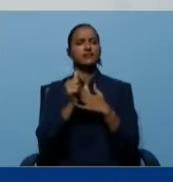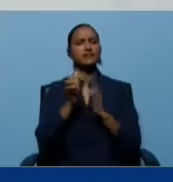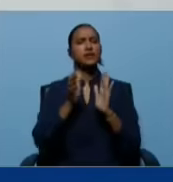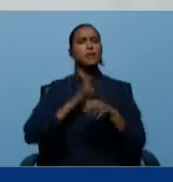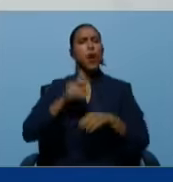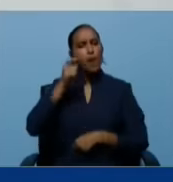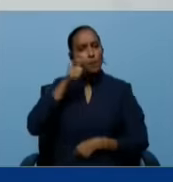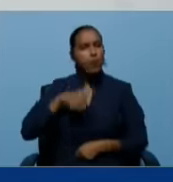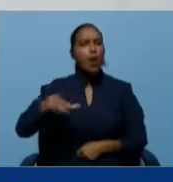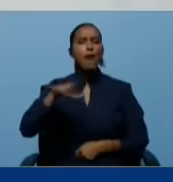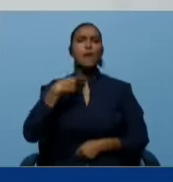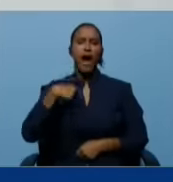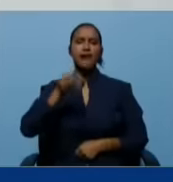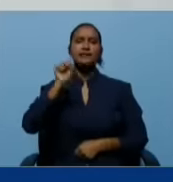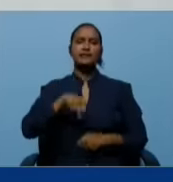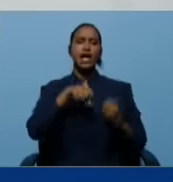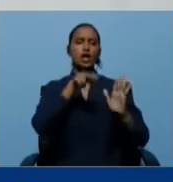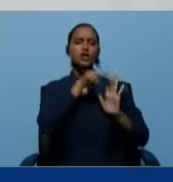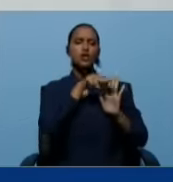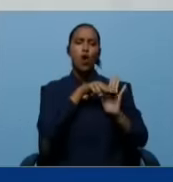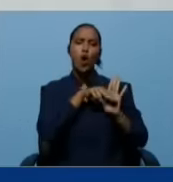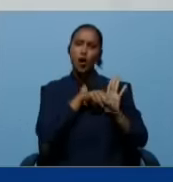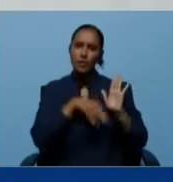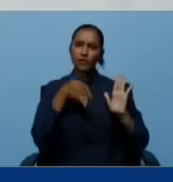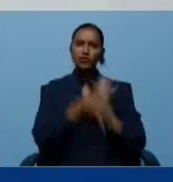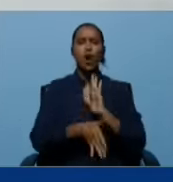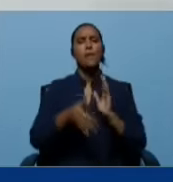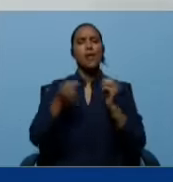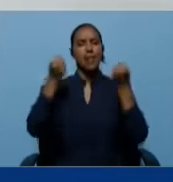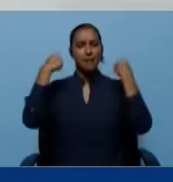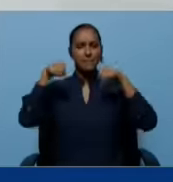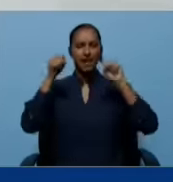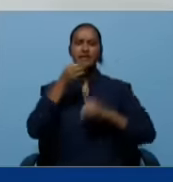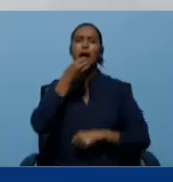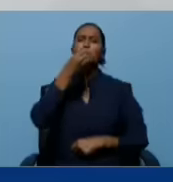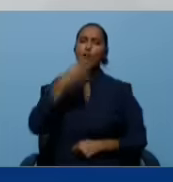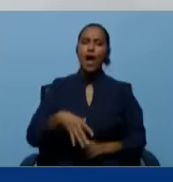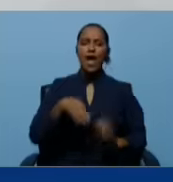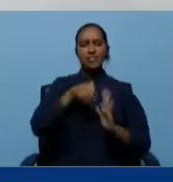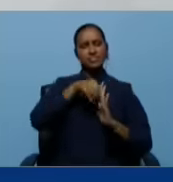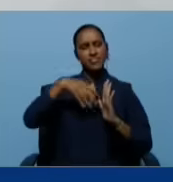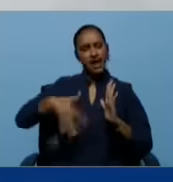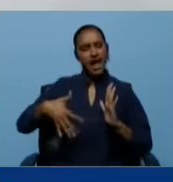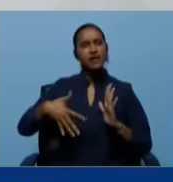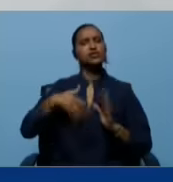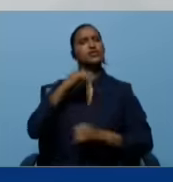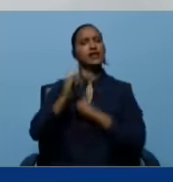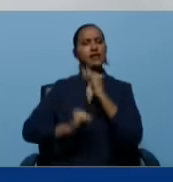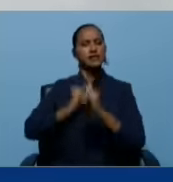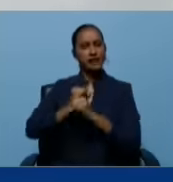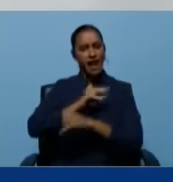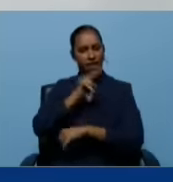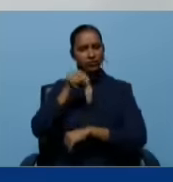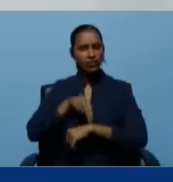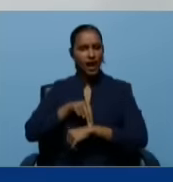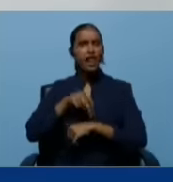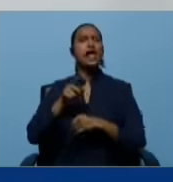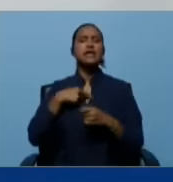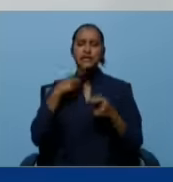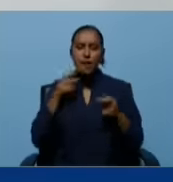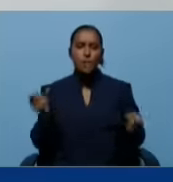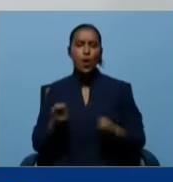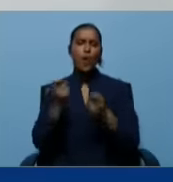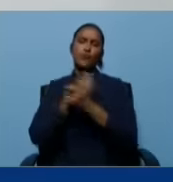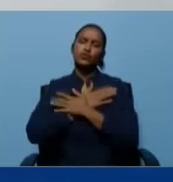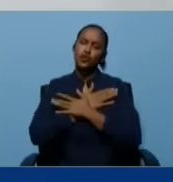los principios y en las prácticas del derecho internacional que promueven la solidaridad humana, el respeto